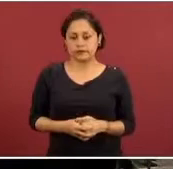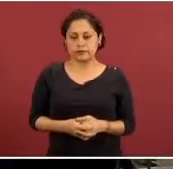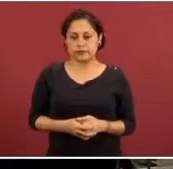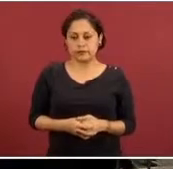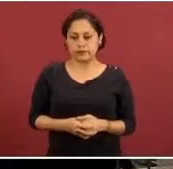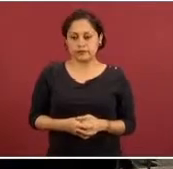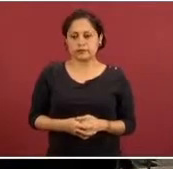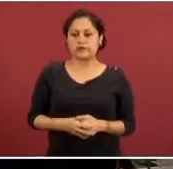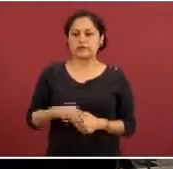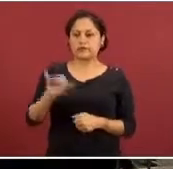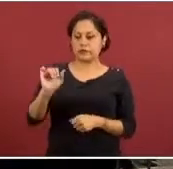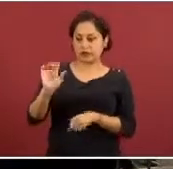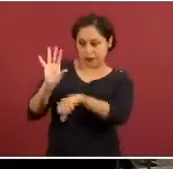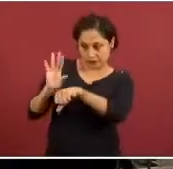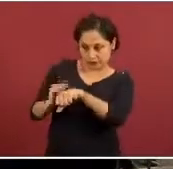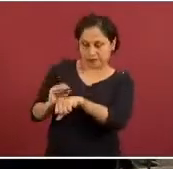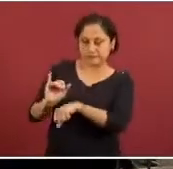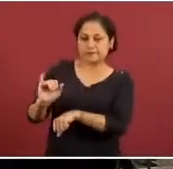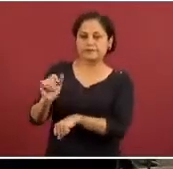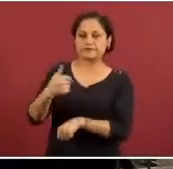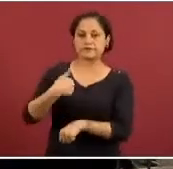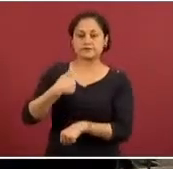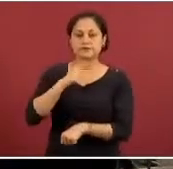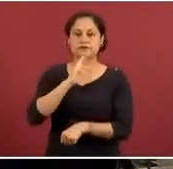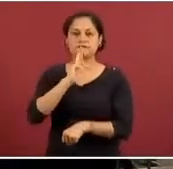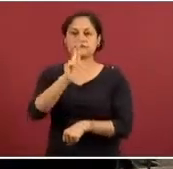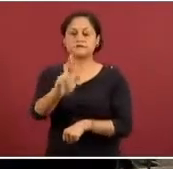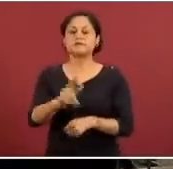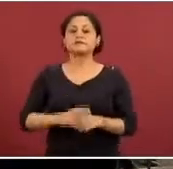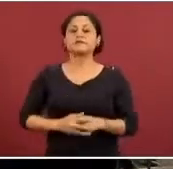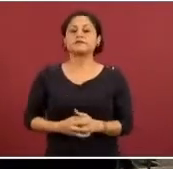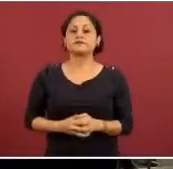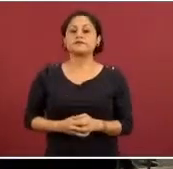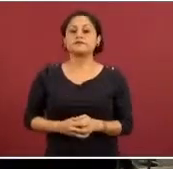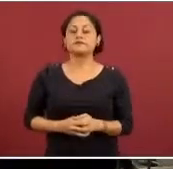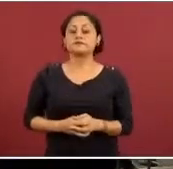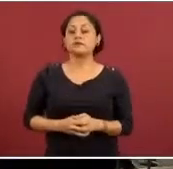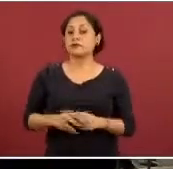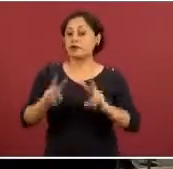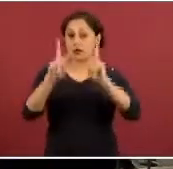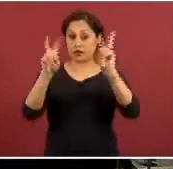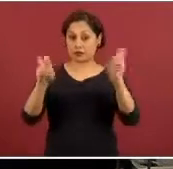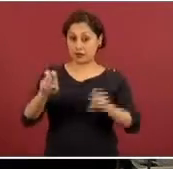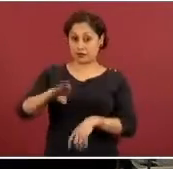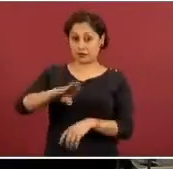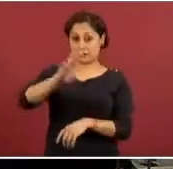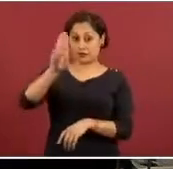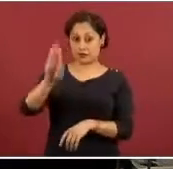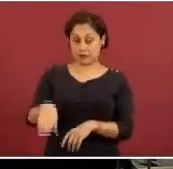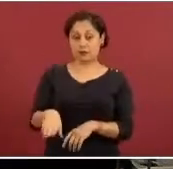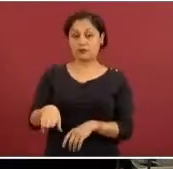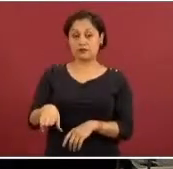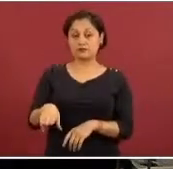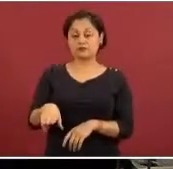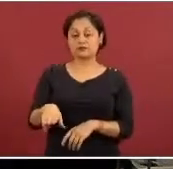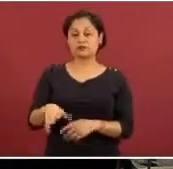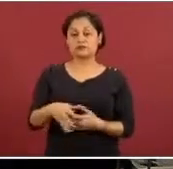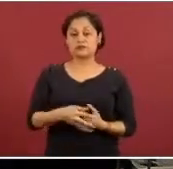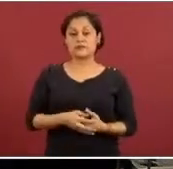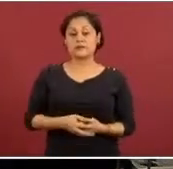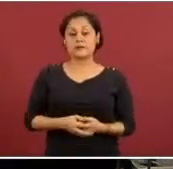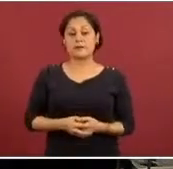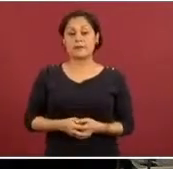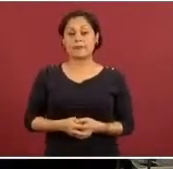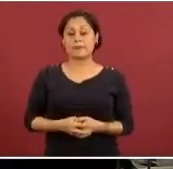Bien, sí, con su permiso, señor subsecretario. Para las defunciones, igual comentarles